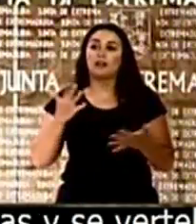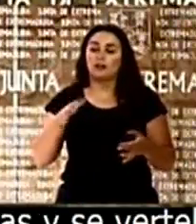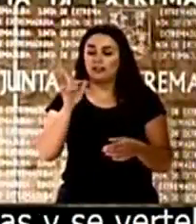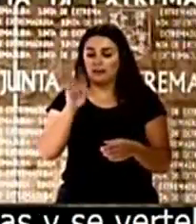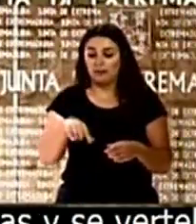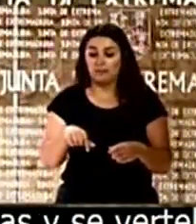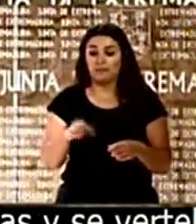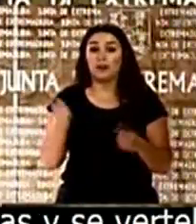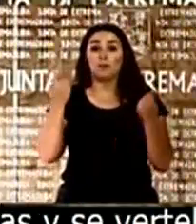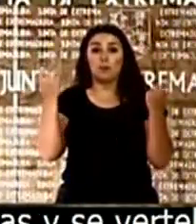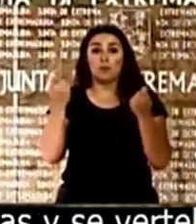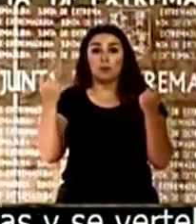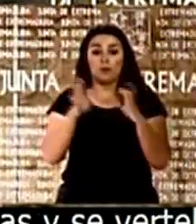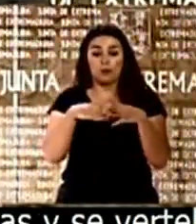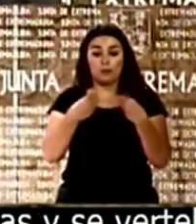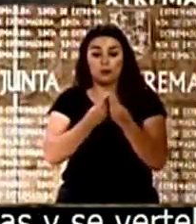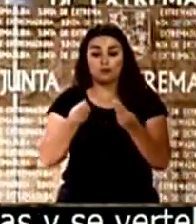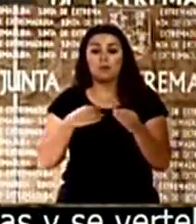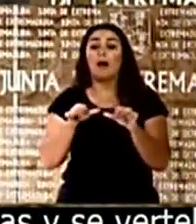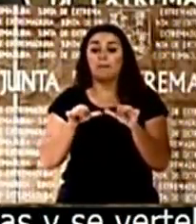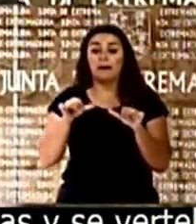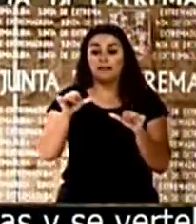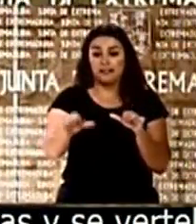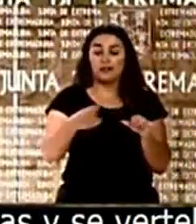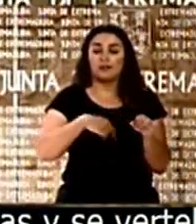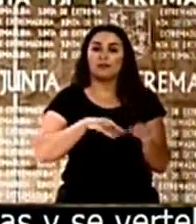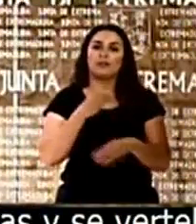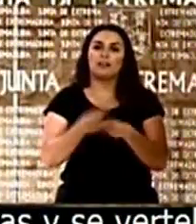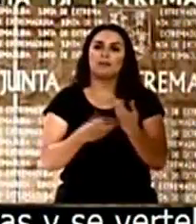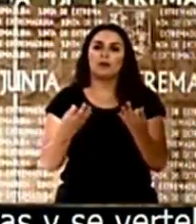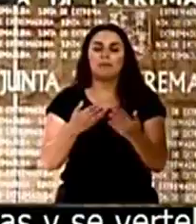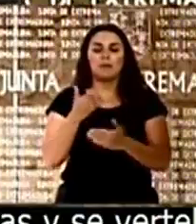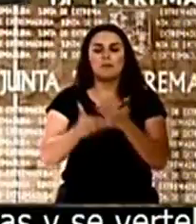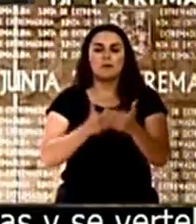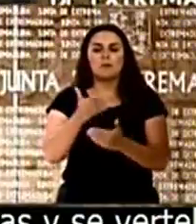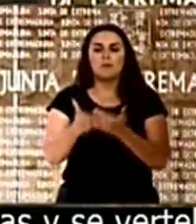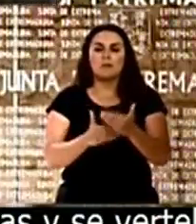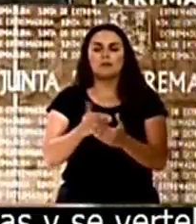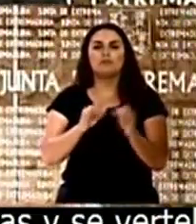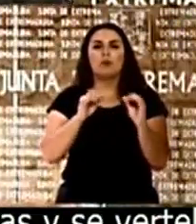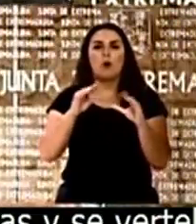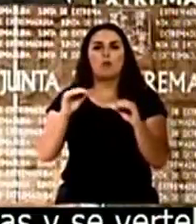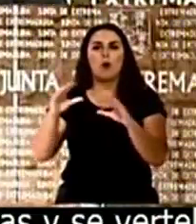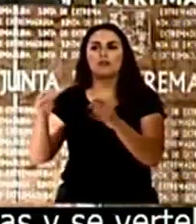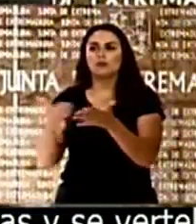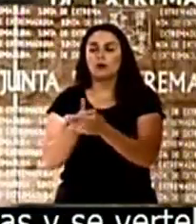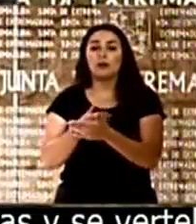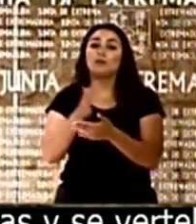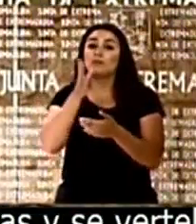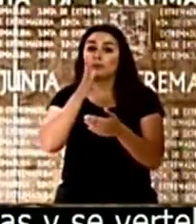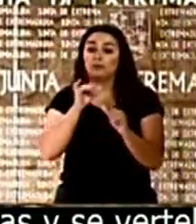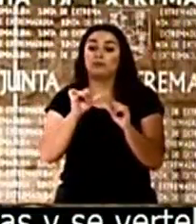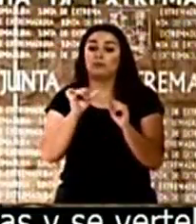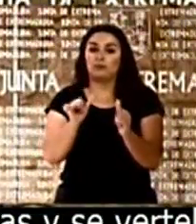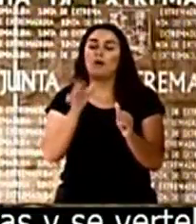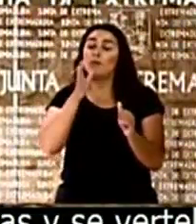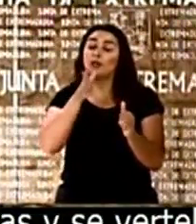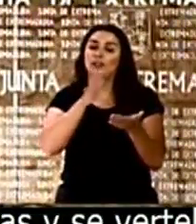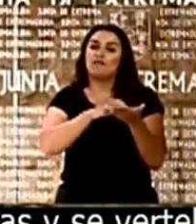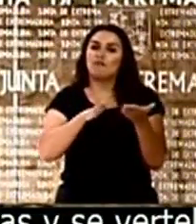de esa publicación de estos documentos, vamos a llevar a cabo este proceso activo con este punto de partida. Por eso es un informe de